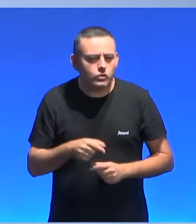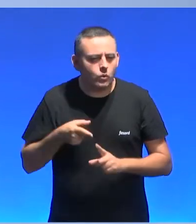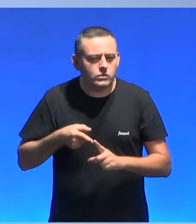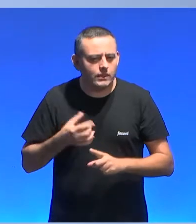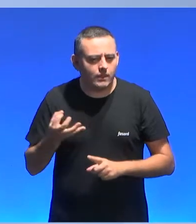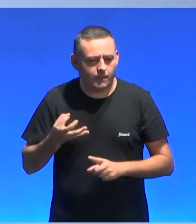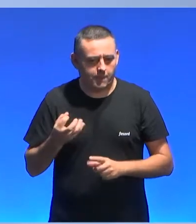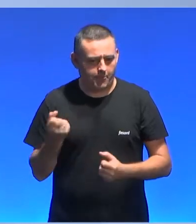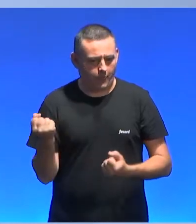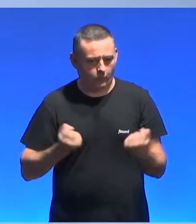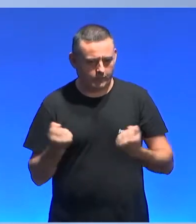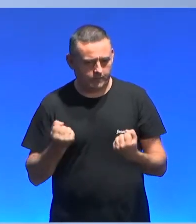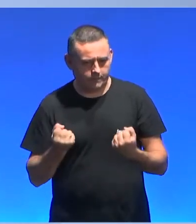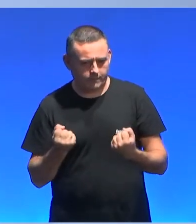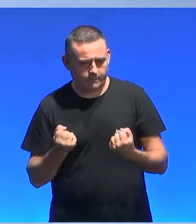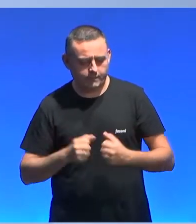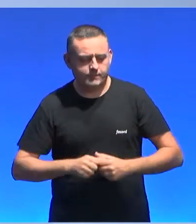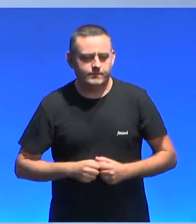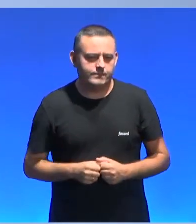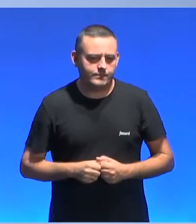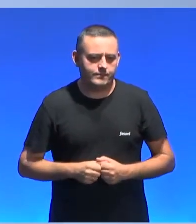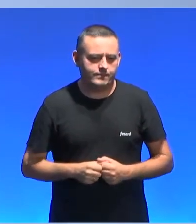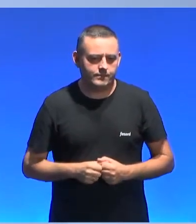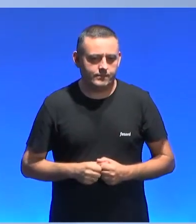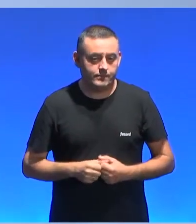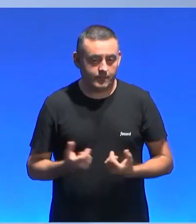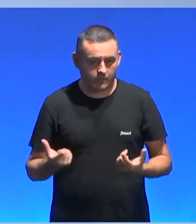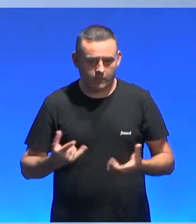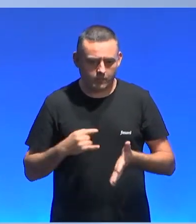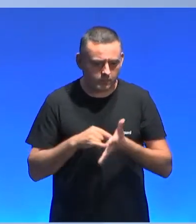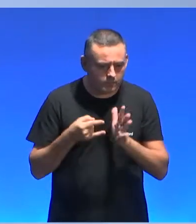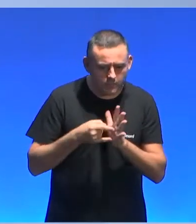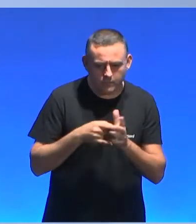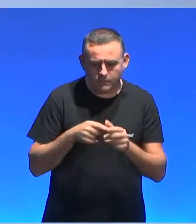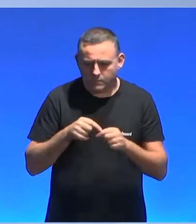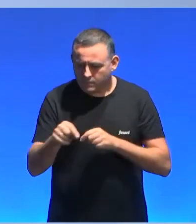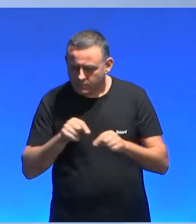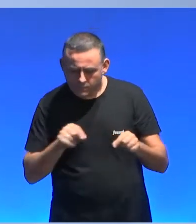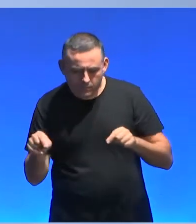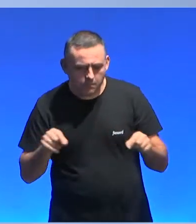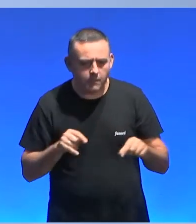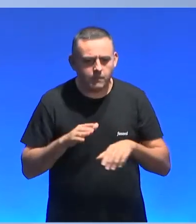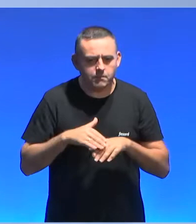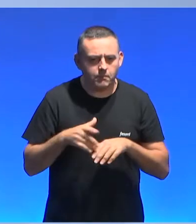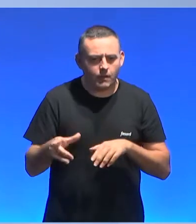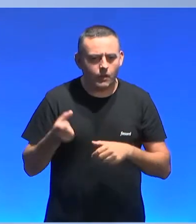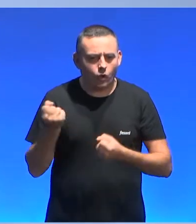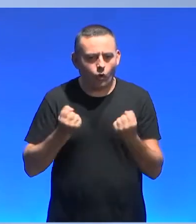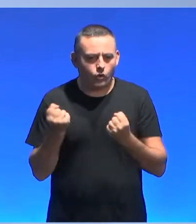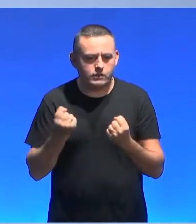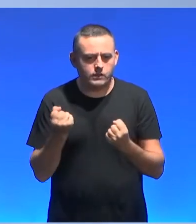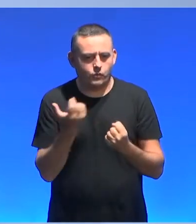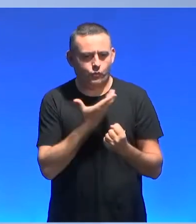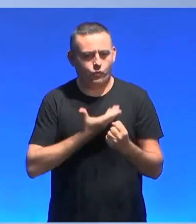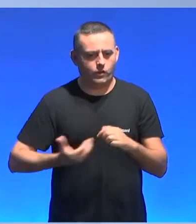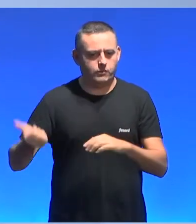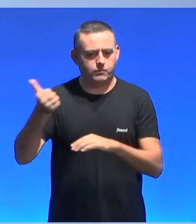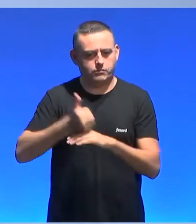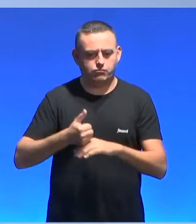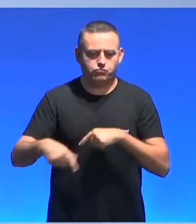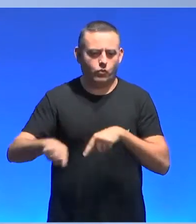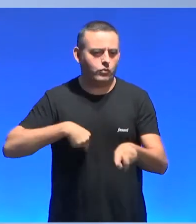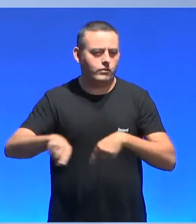Tenemos que reconocer que la ciudad de hoy tiene el coche como dueño y no la